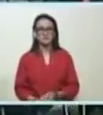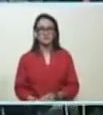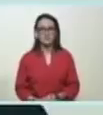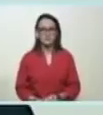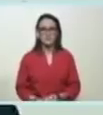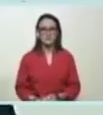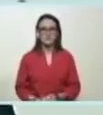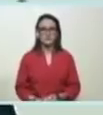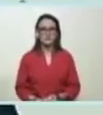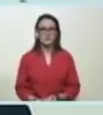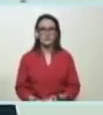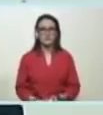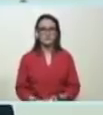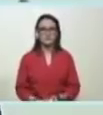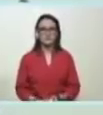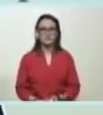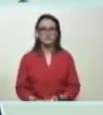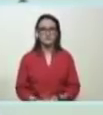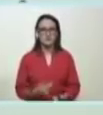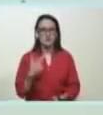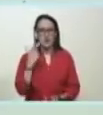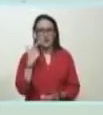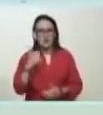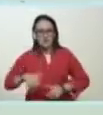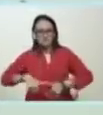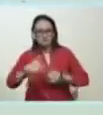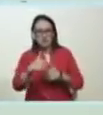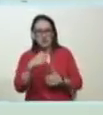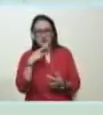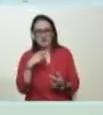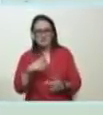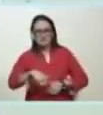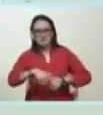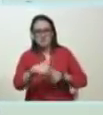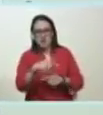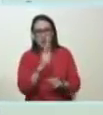Quería buscar en el ring al mejor de los candidatos de ellos.